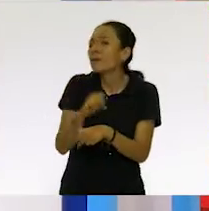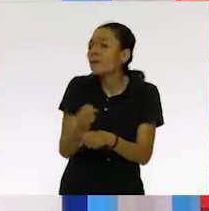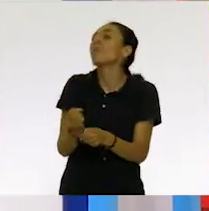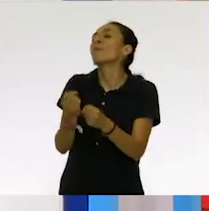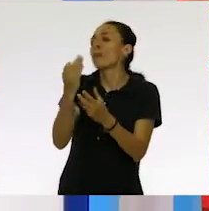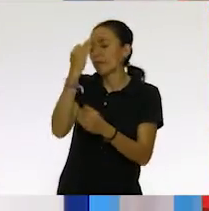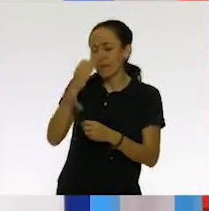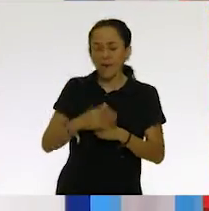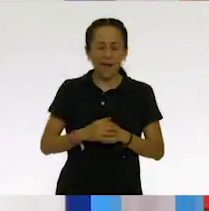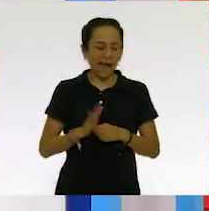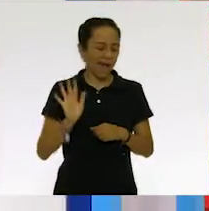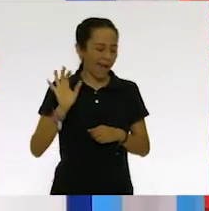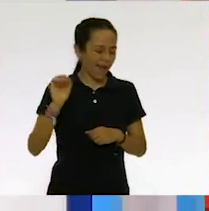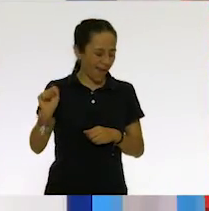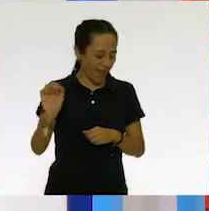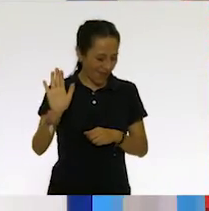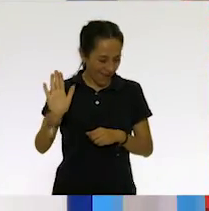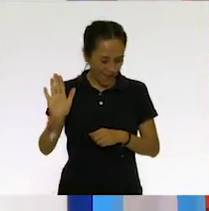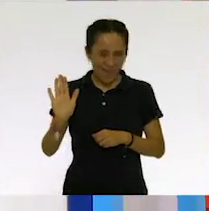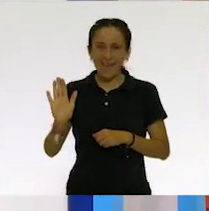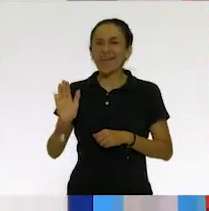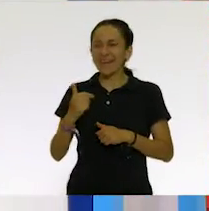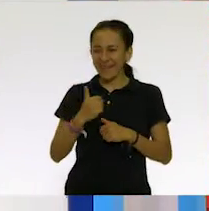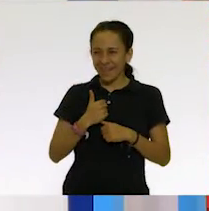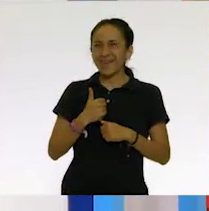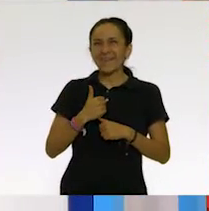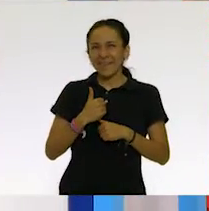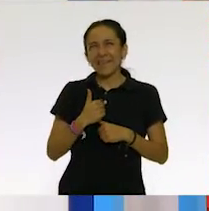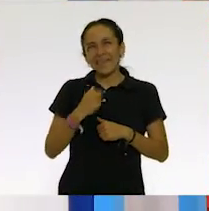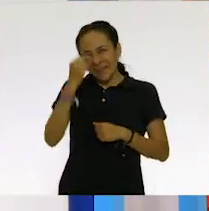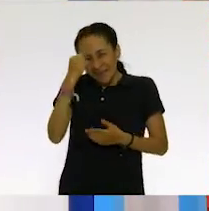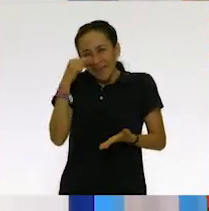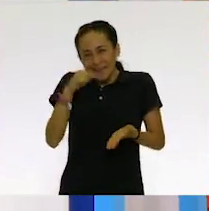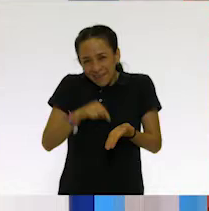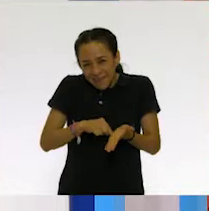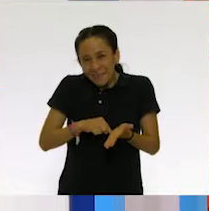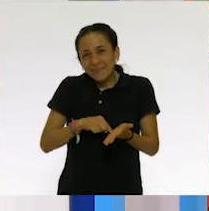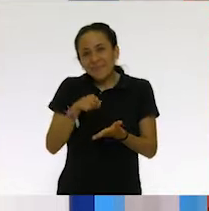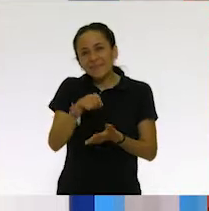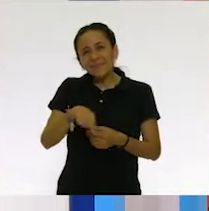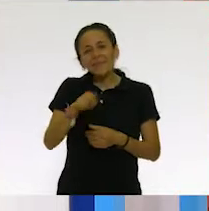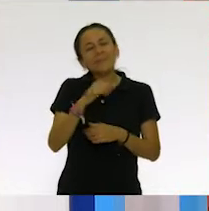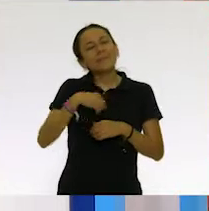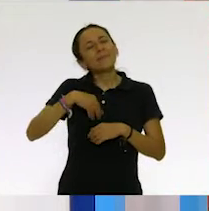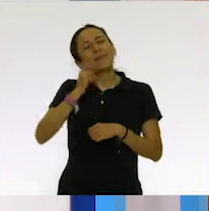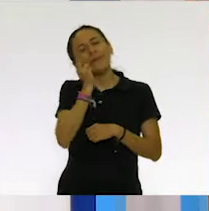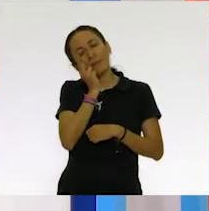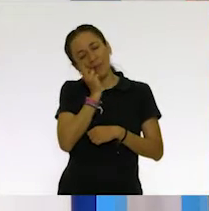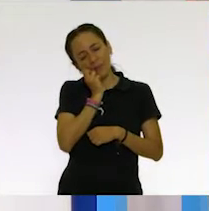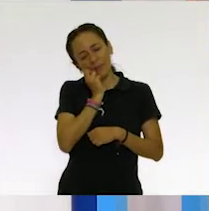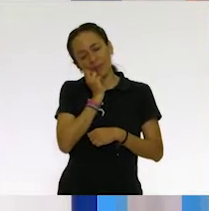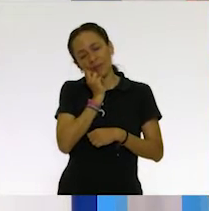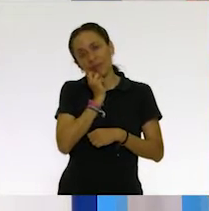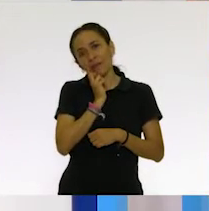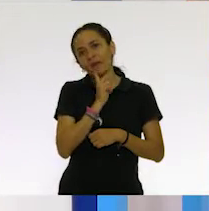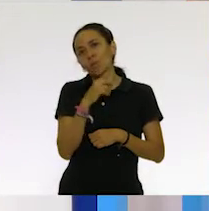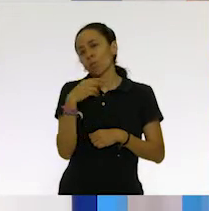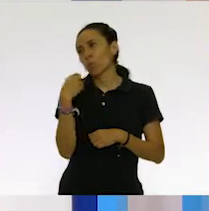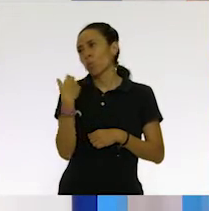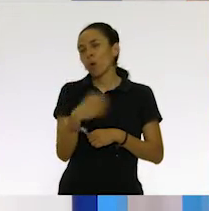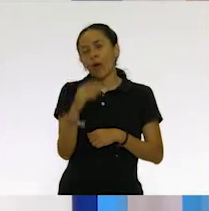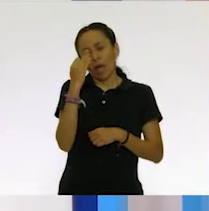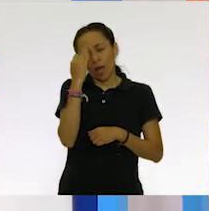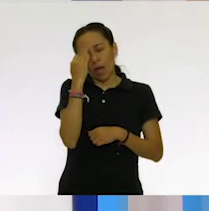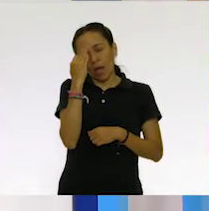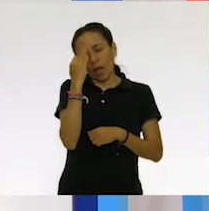Ah, ahora que lo dices, creo que duermen mucho tiempo, ¿verdad? ¿Ustedes se imaginan cuánto, niñas y